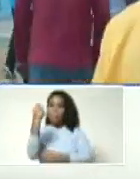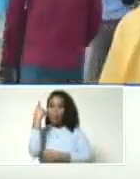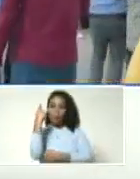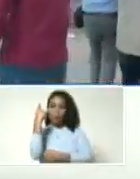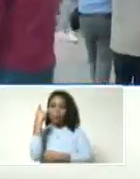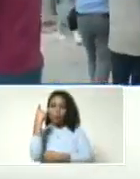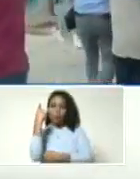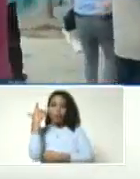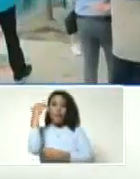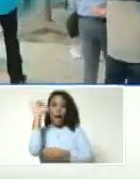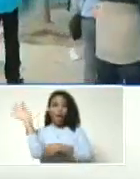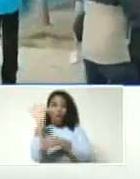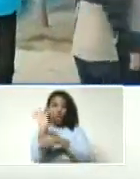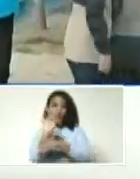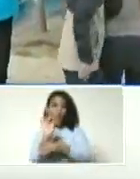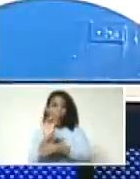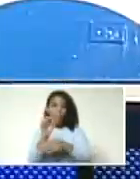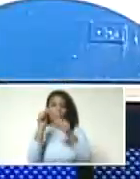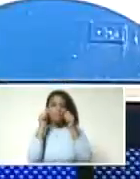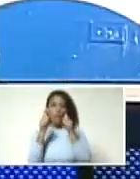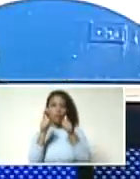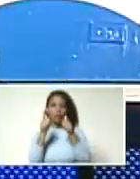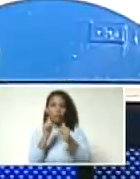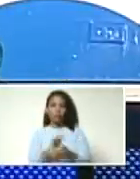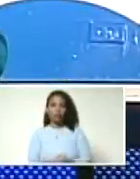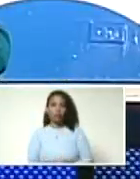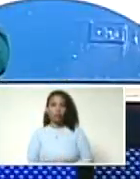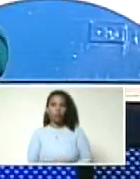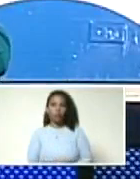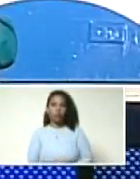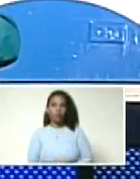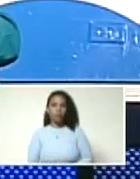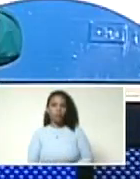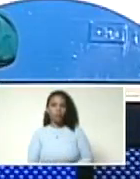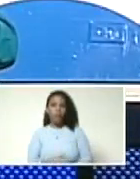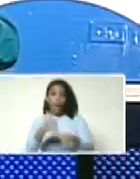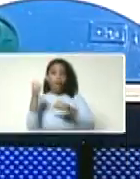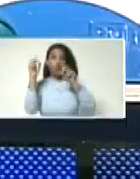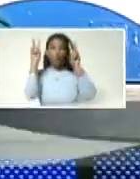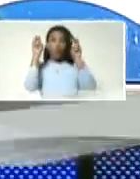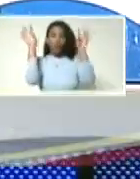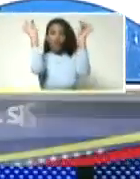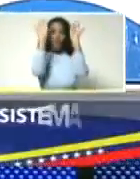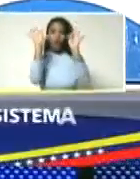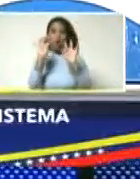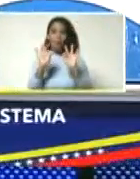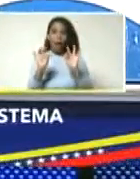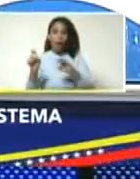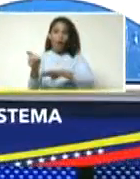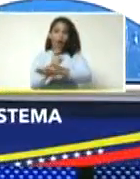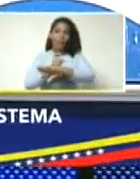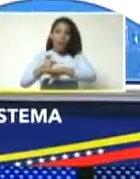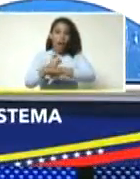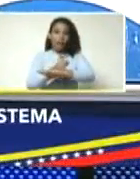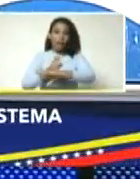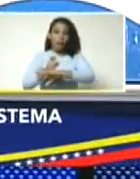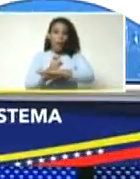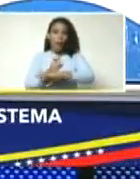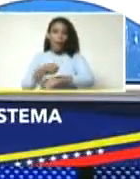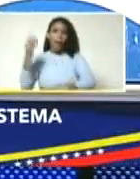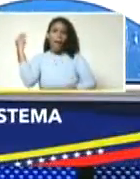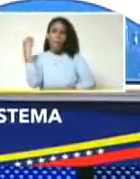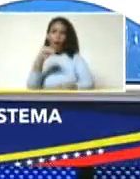y están funcionando bien. Son una nueva forma de gobernar,